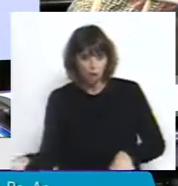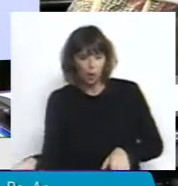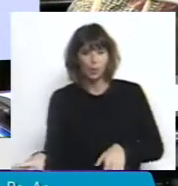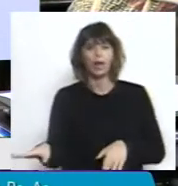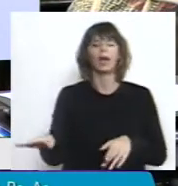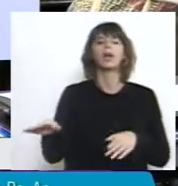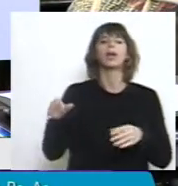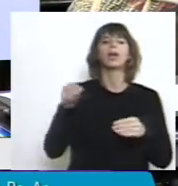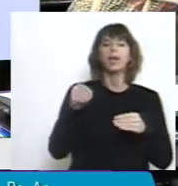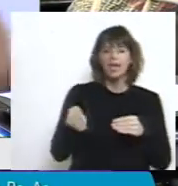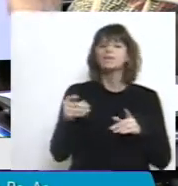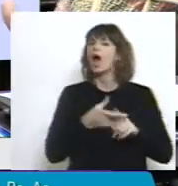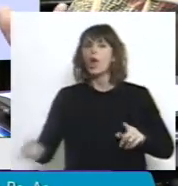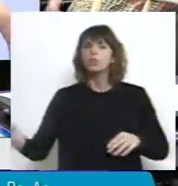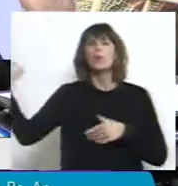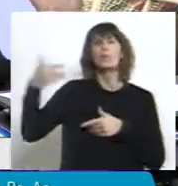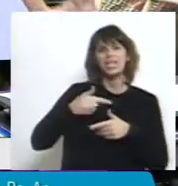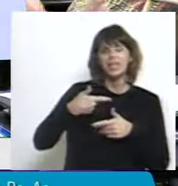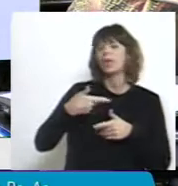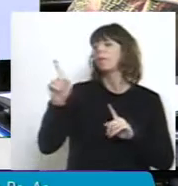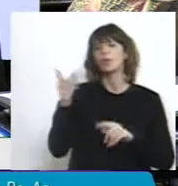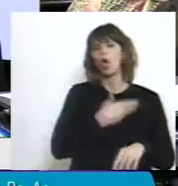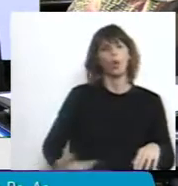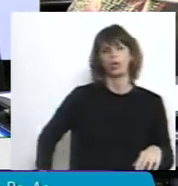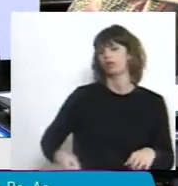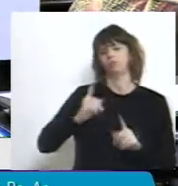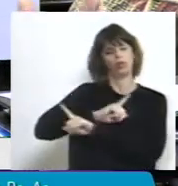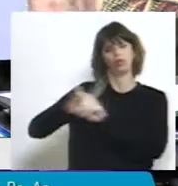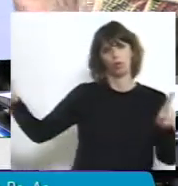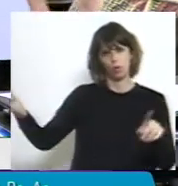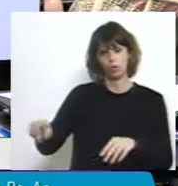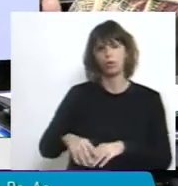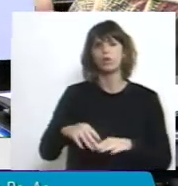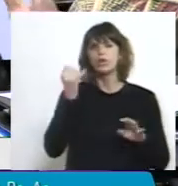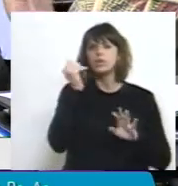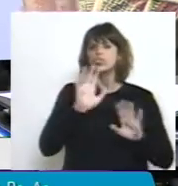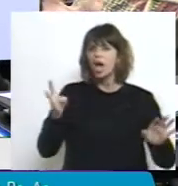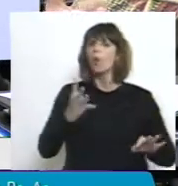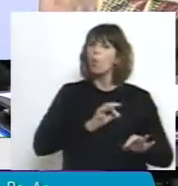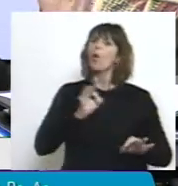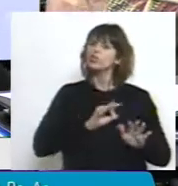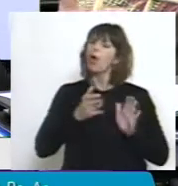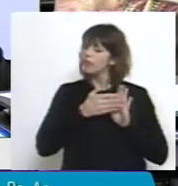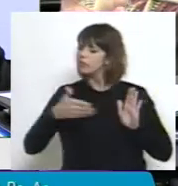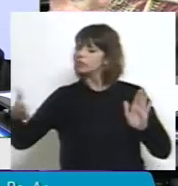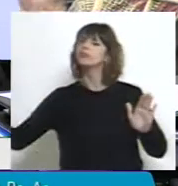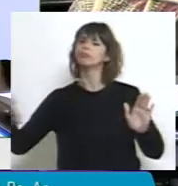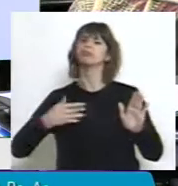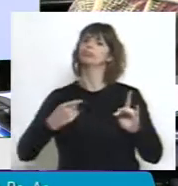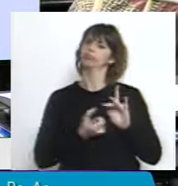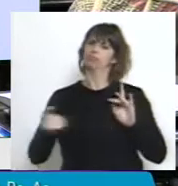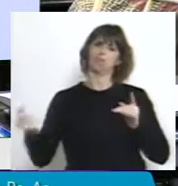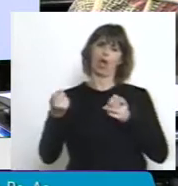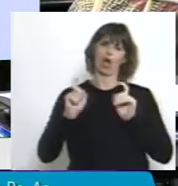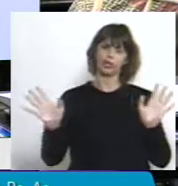vía de ajuste que plantean. Bueno, el gobierno no lo hizo. Lleva 4 años, no lo hizo. Afortunadamente,